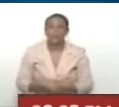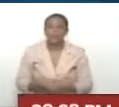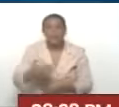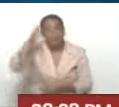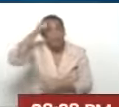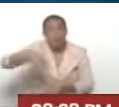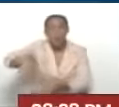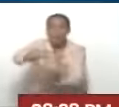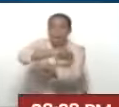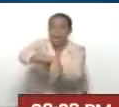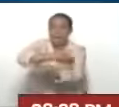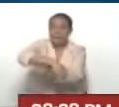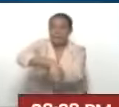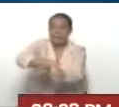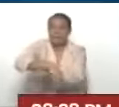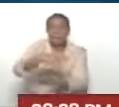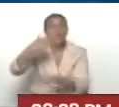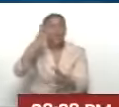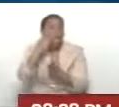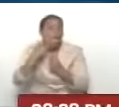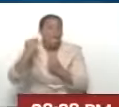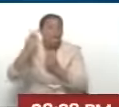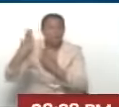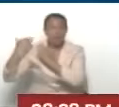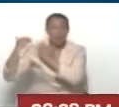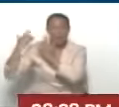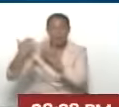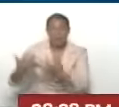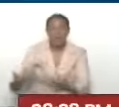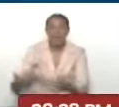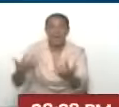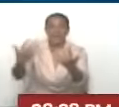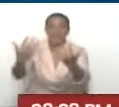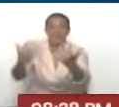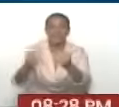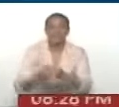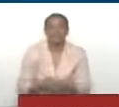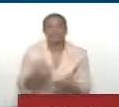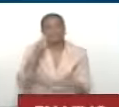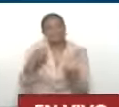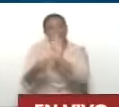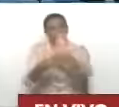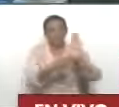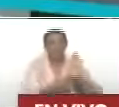pueblo en la calle, porque la esperanza está en la calle. Adelante.